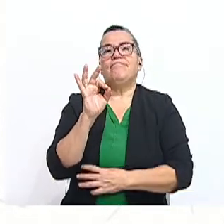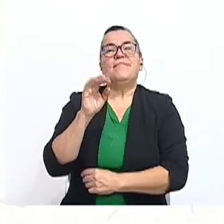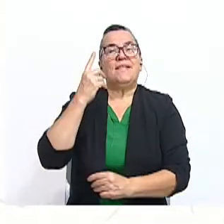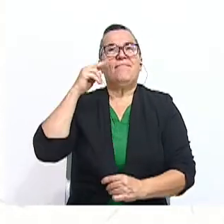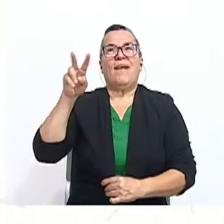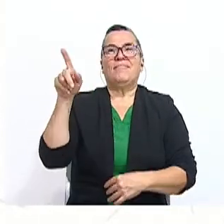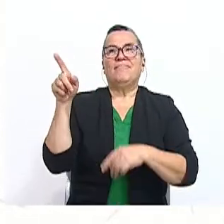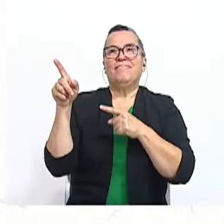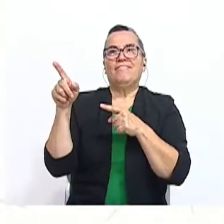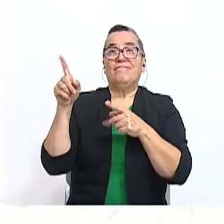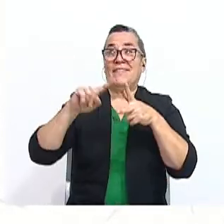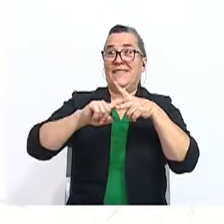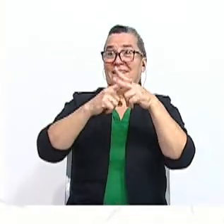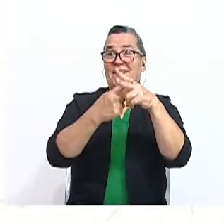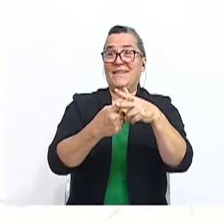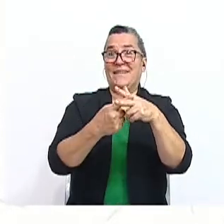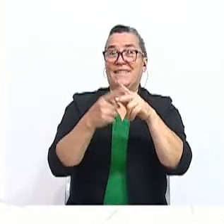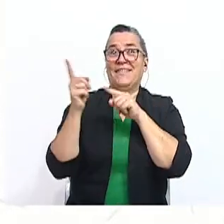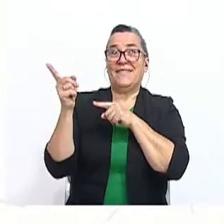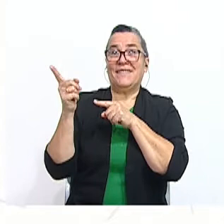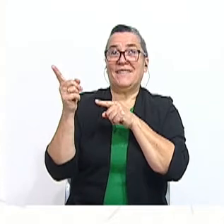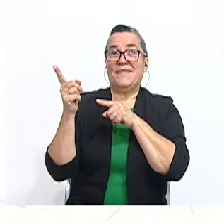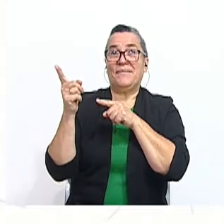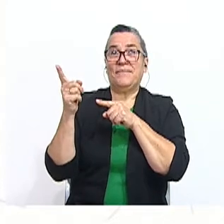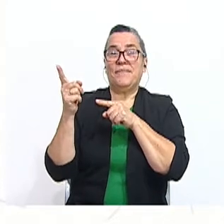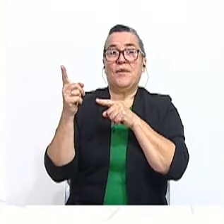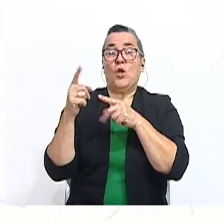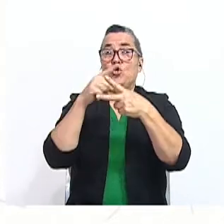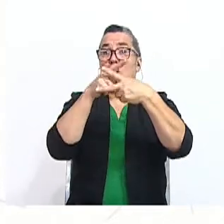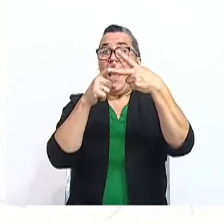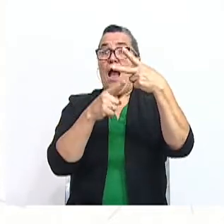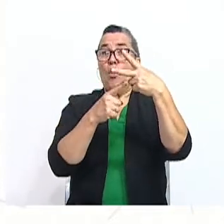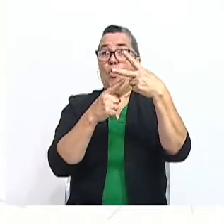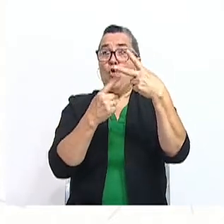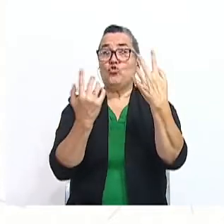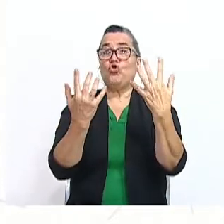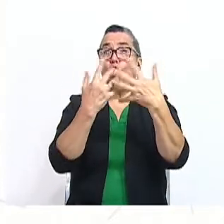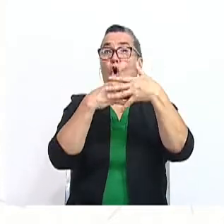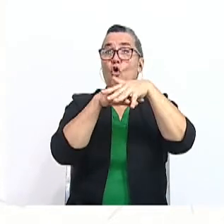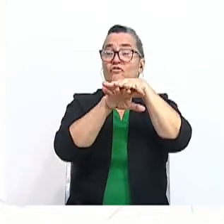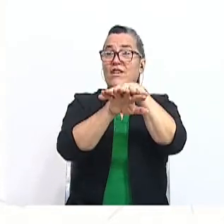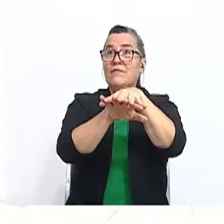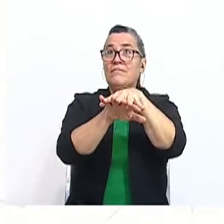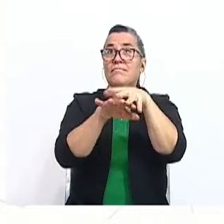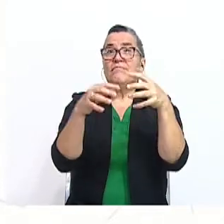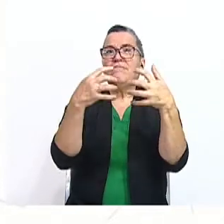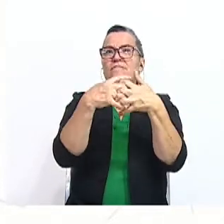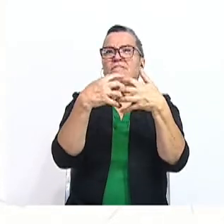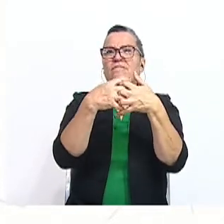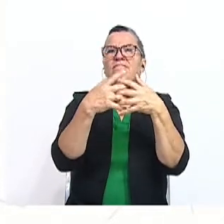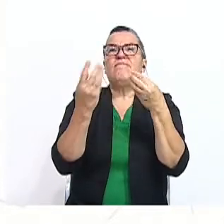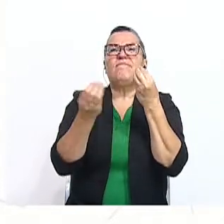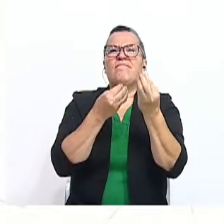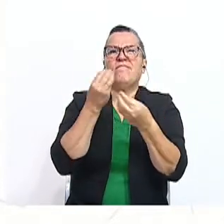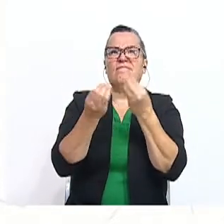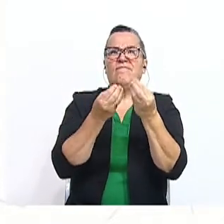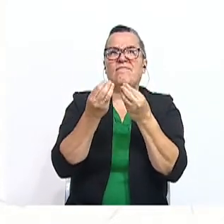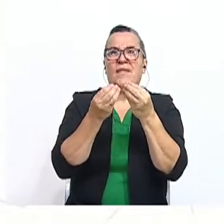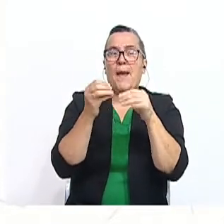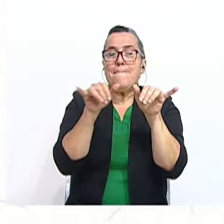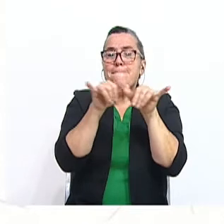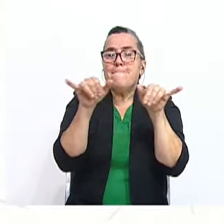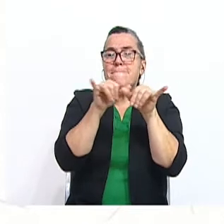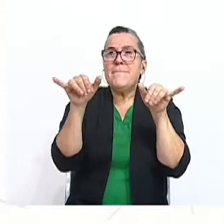iniciamos. Entonces, tenemos esto por acá. Los ángulos correspondientes. Los ángulos correspondientes son los ángulos que están en la